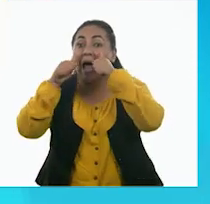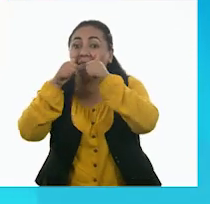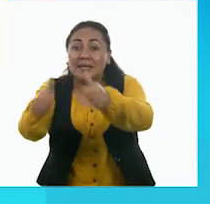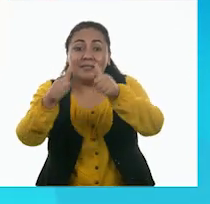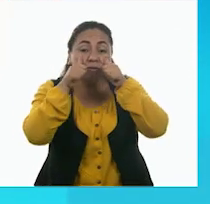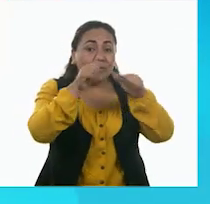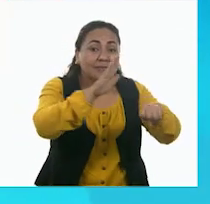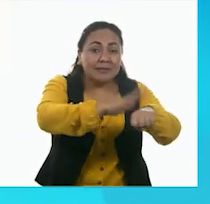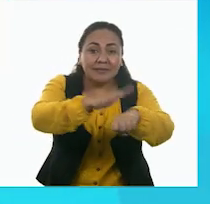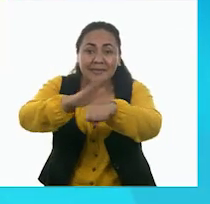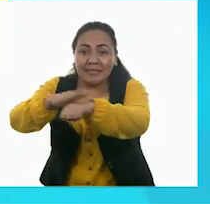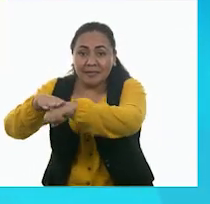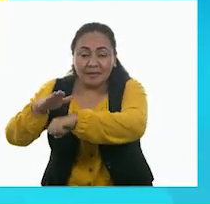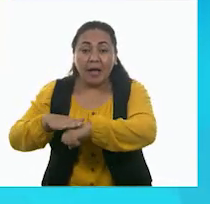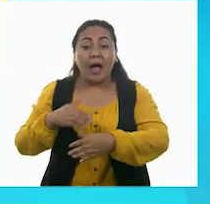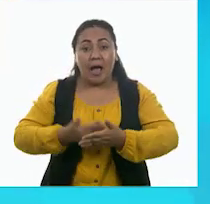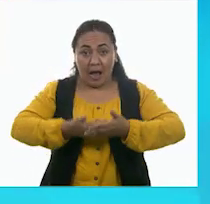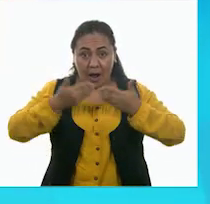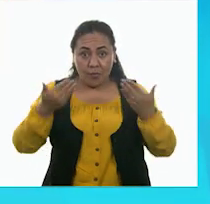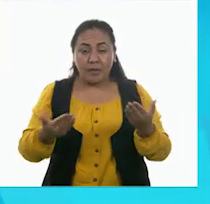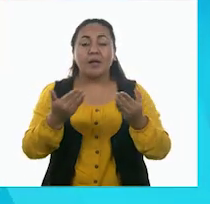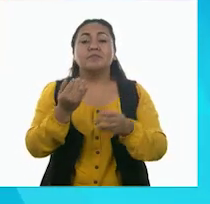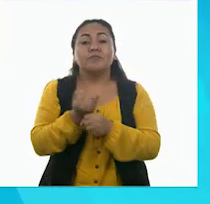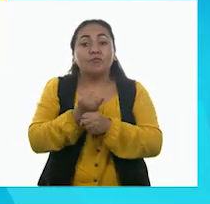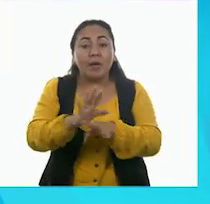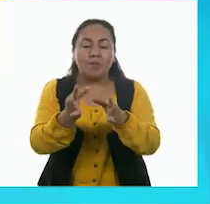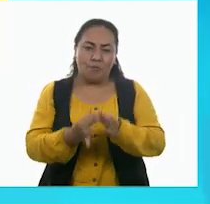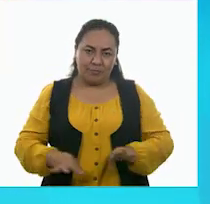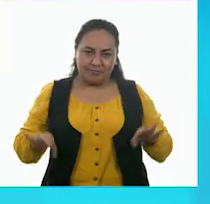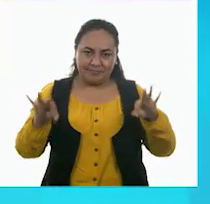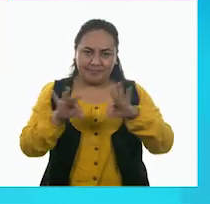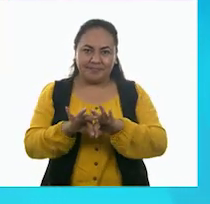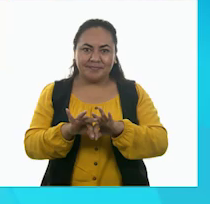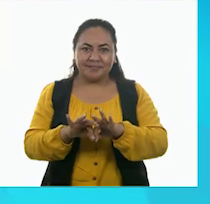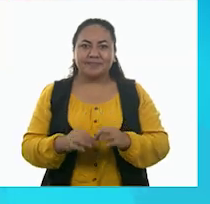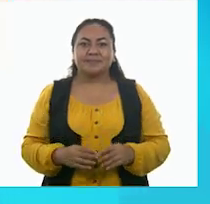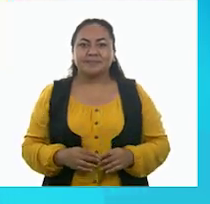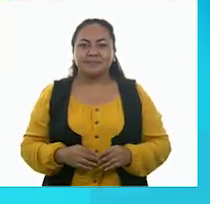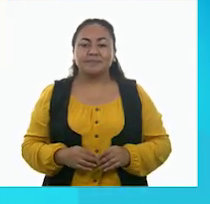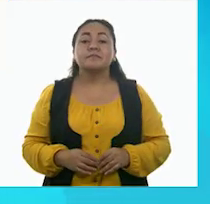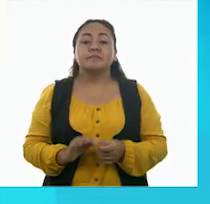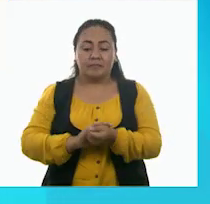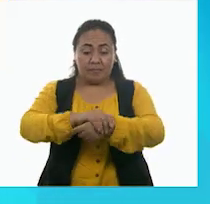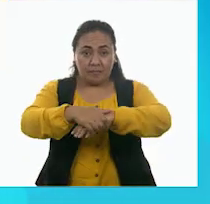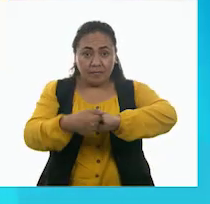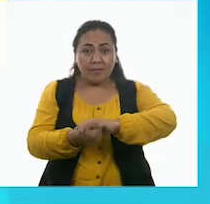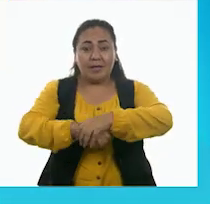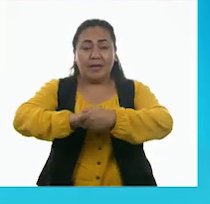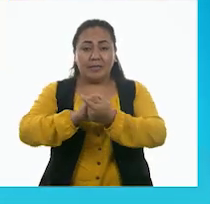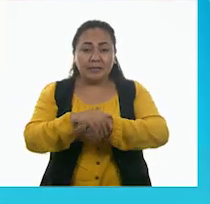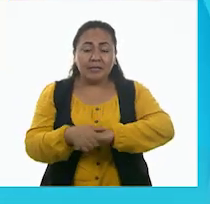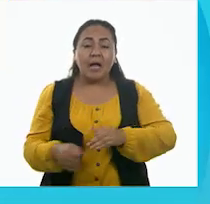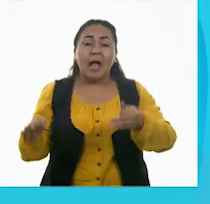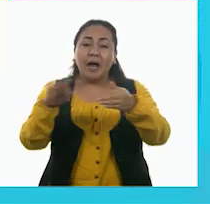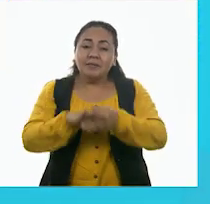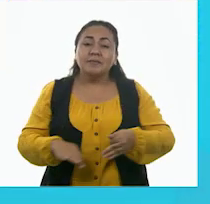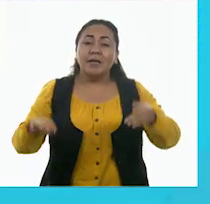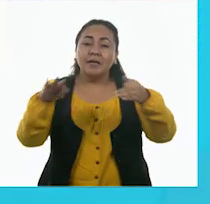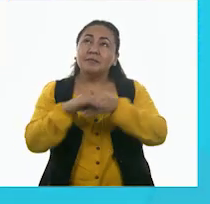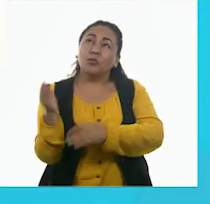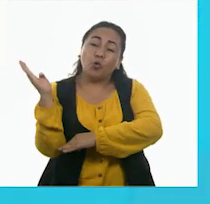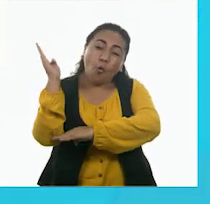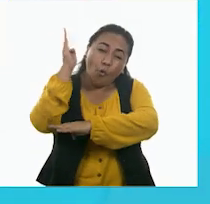¡Atención! ¡Atención! A continuación, información importante. Lavarnos las manos varias veces al día